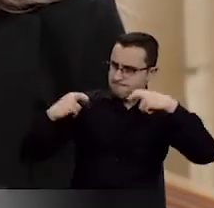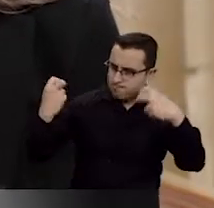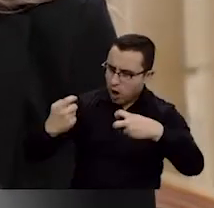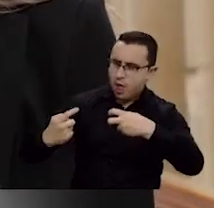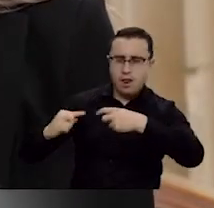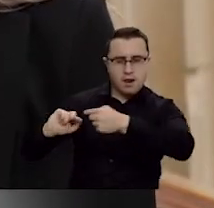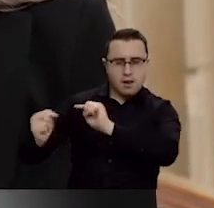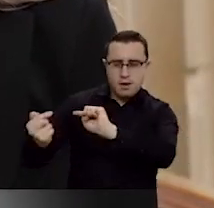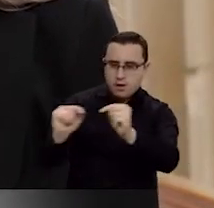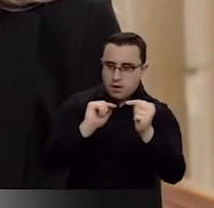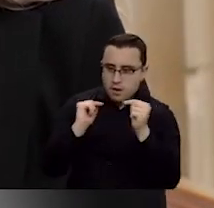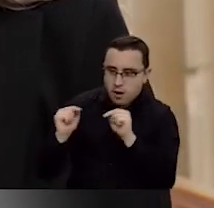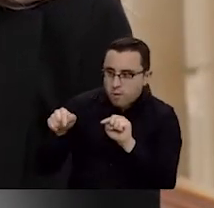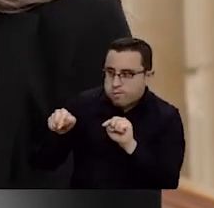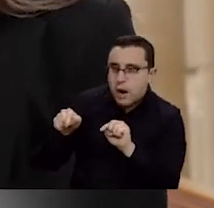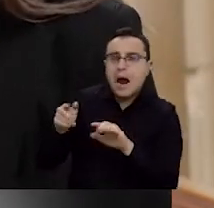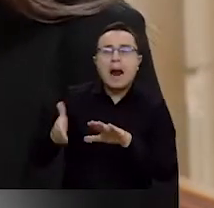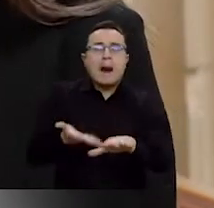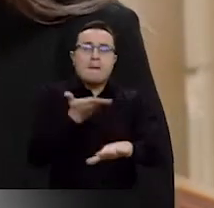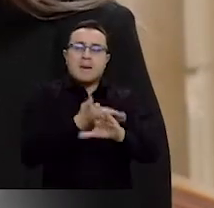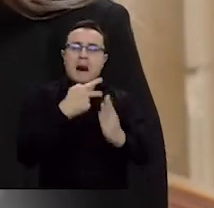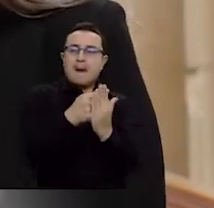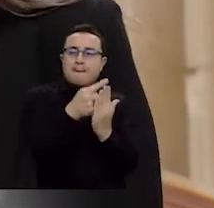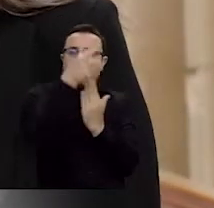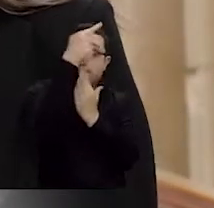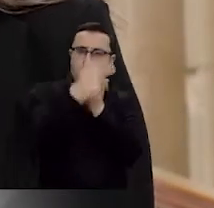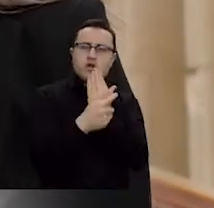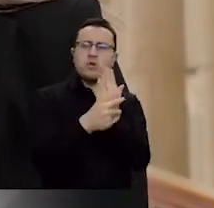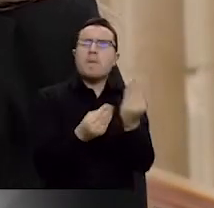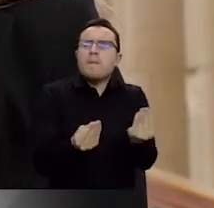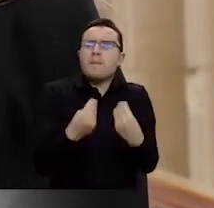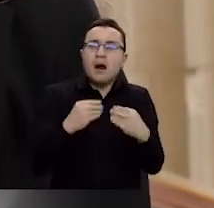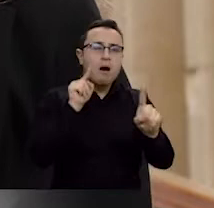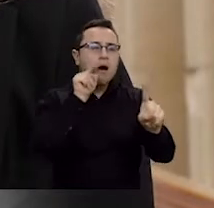importante del cual se generó que se presentara un proyecto